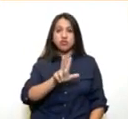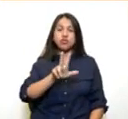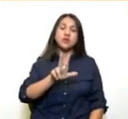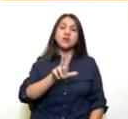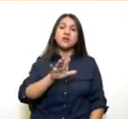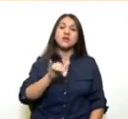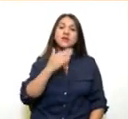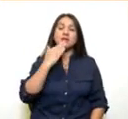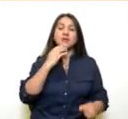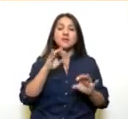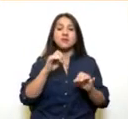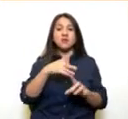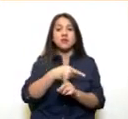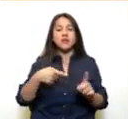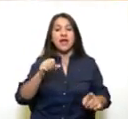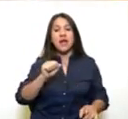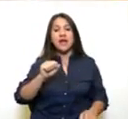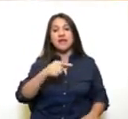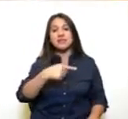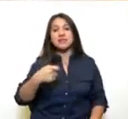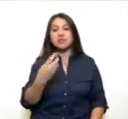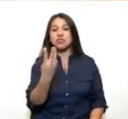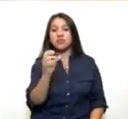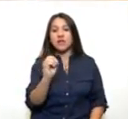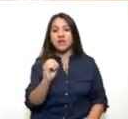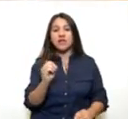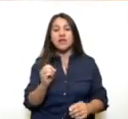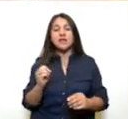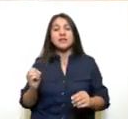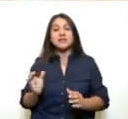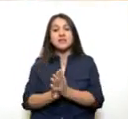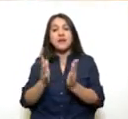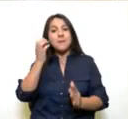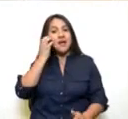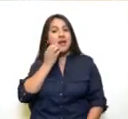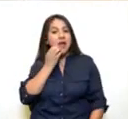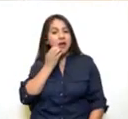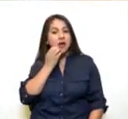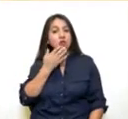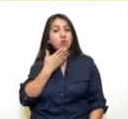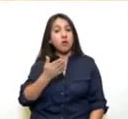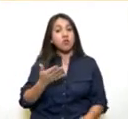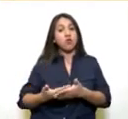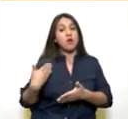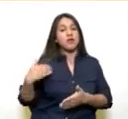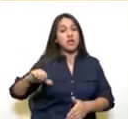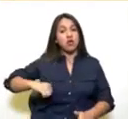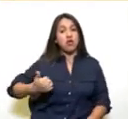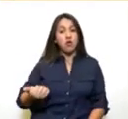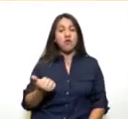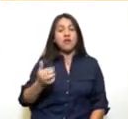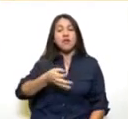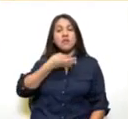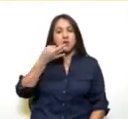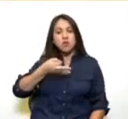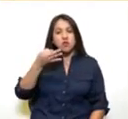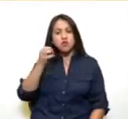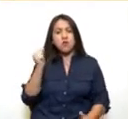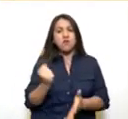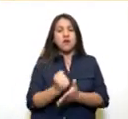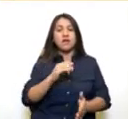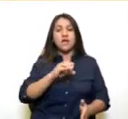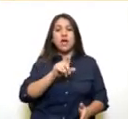la media en el liceo a 130 de san bernardo estuvo cuando joven en un discurso que la marcó fuertemente en el caupolicán